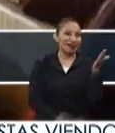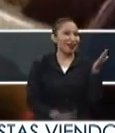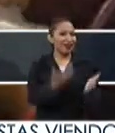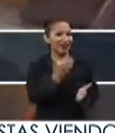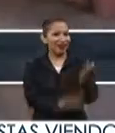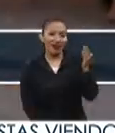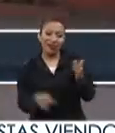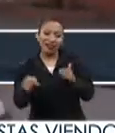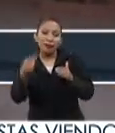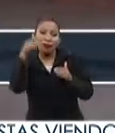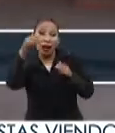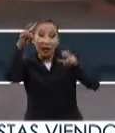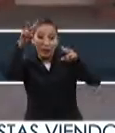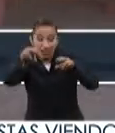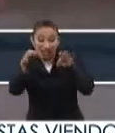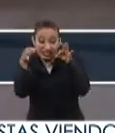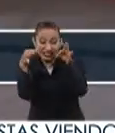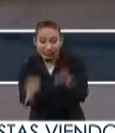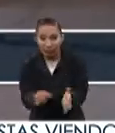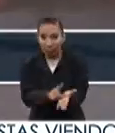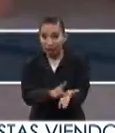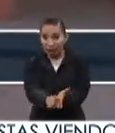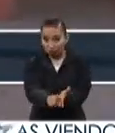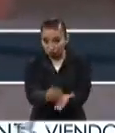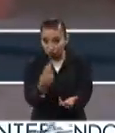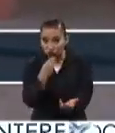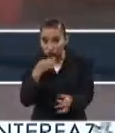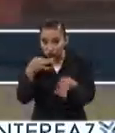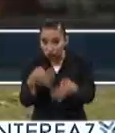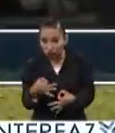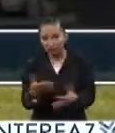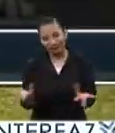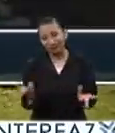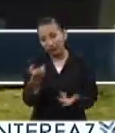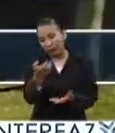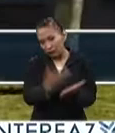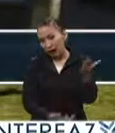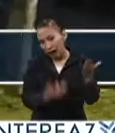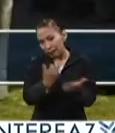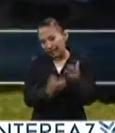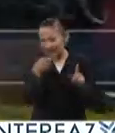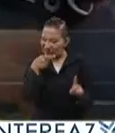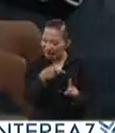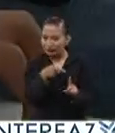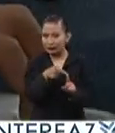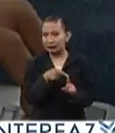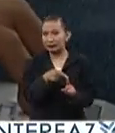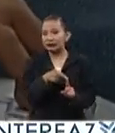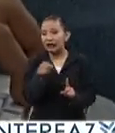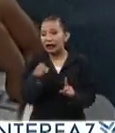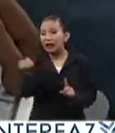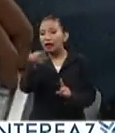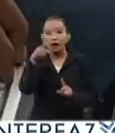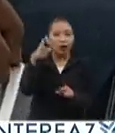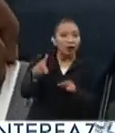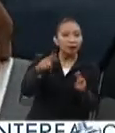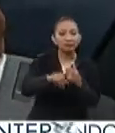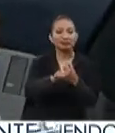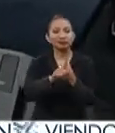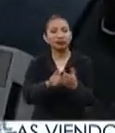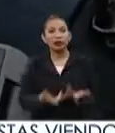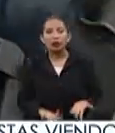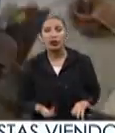larguísimo para de veras hacer que estos derechos sean efectivos. Y aquí en ese punto es donde encontramos el